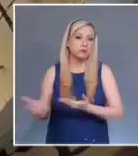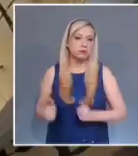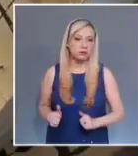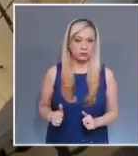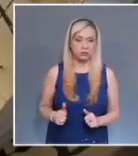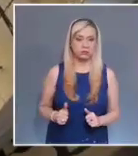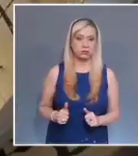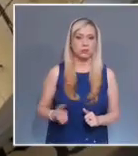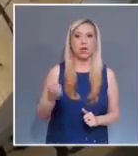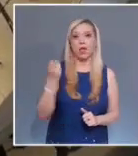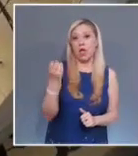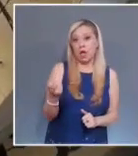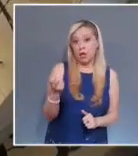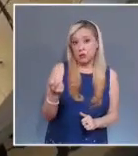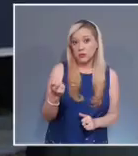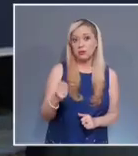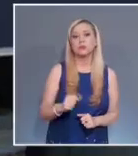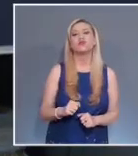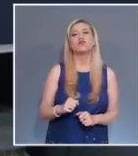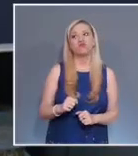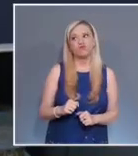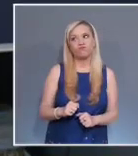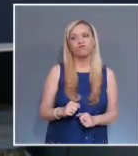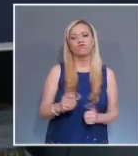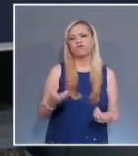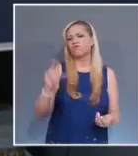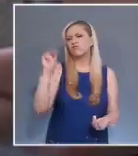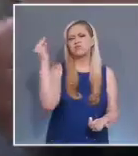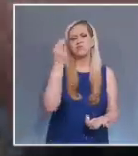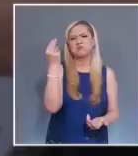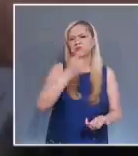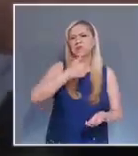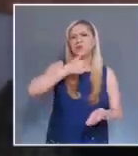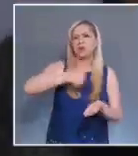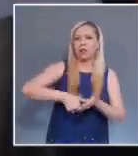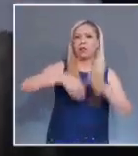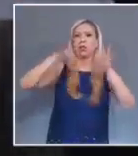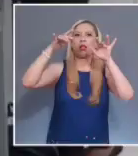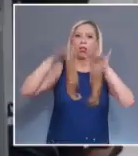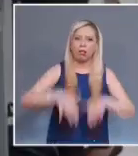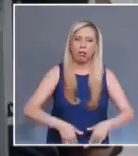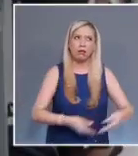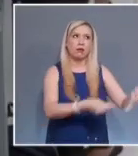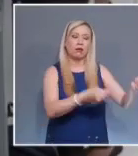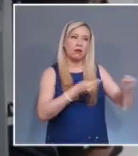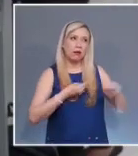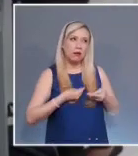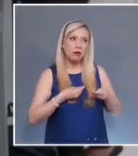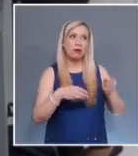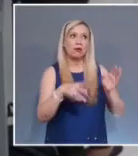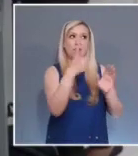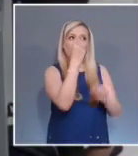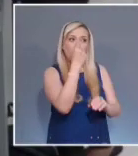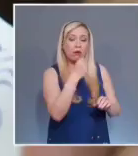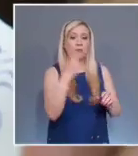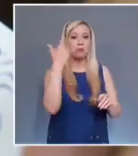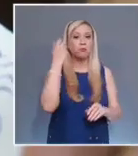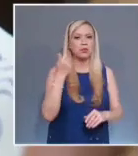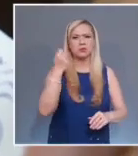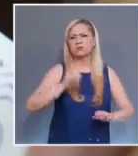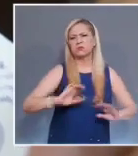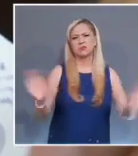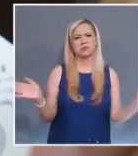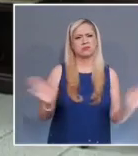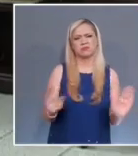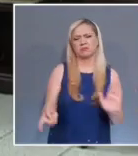cuestión, está exento de presentar la constancia de otorgamiento o negativa de la pensión al no constituir un